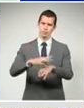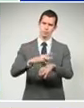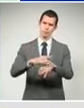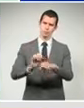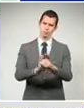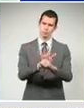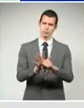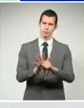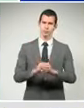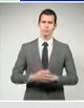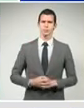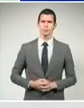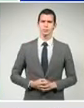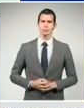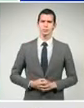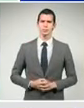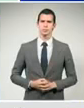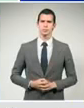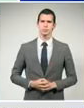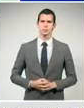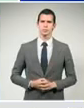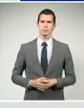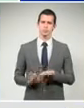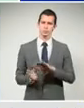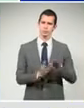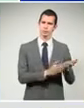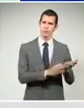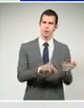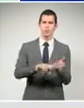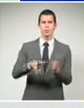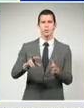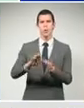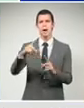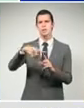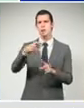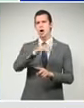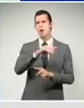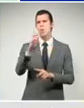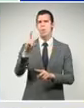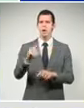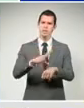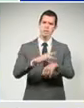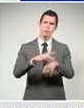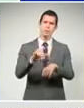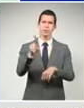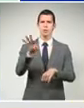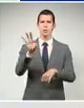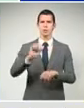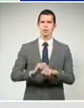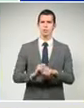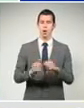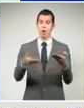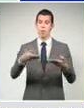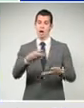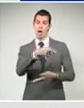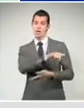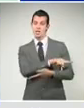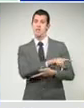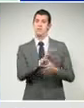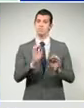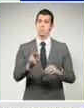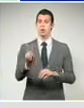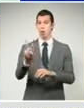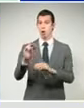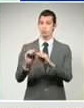COVID-19. Guantánamo con 18 casos ayer, 2 más que la jornada anterior.